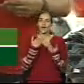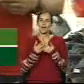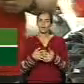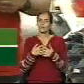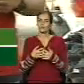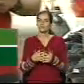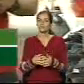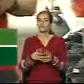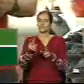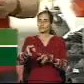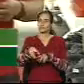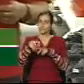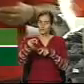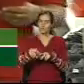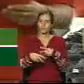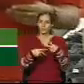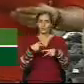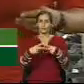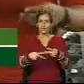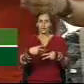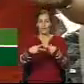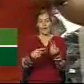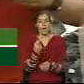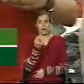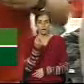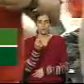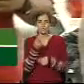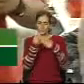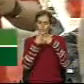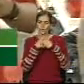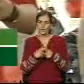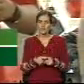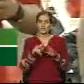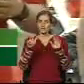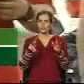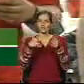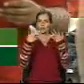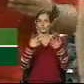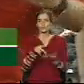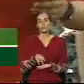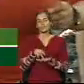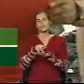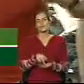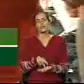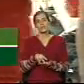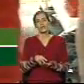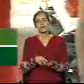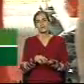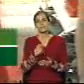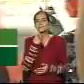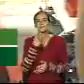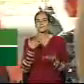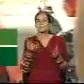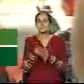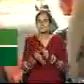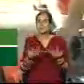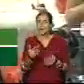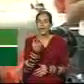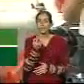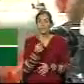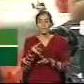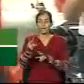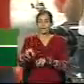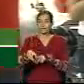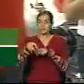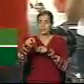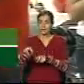agroindustrial, que es una planta procesadora de arroz para un total de 18 toneladas hora. O sea, que el arroz que va a sembrar